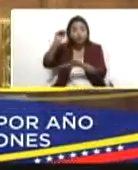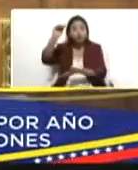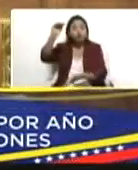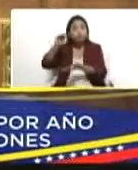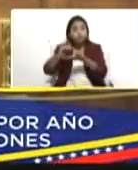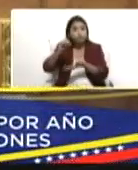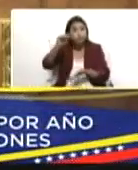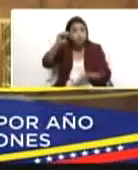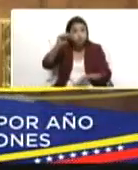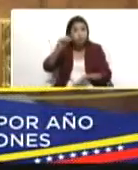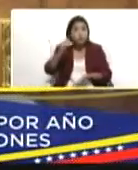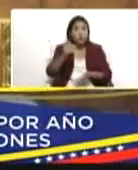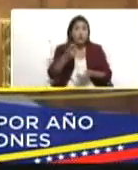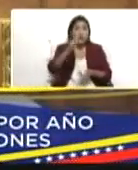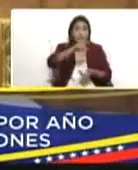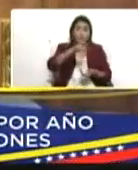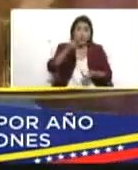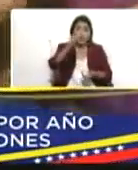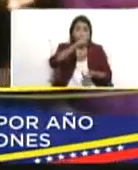necesita